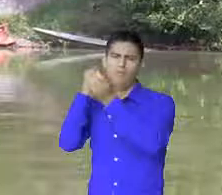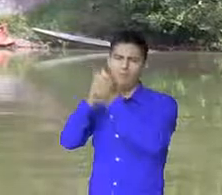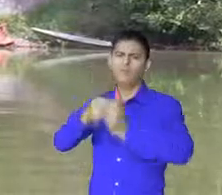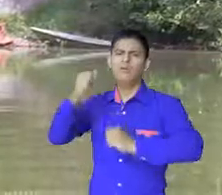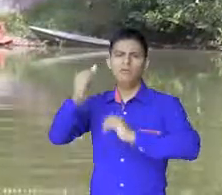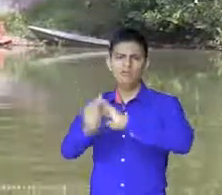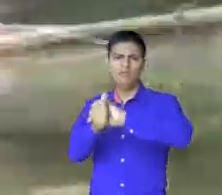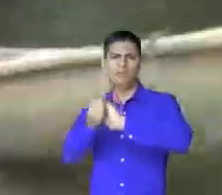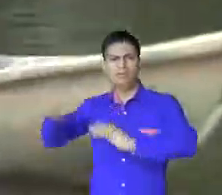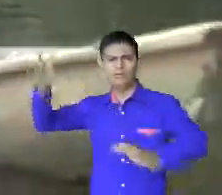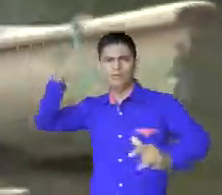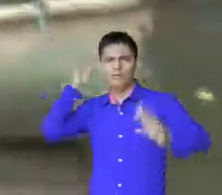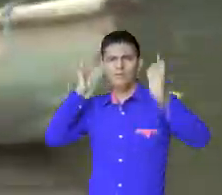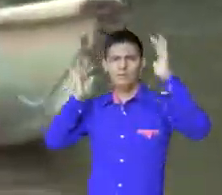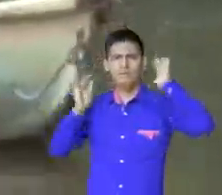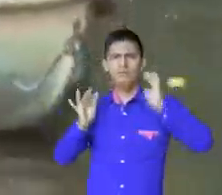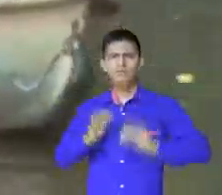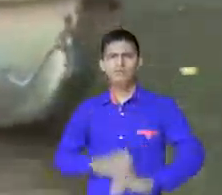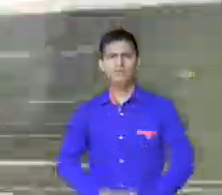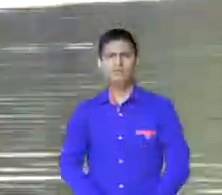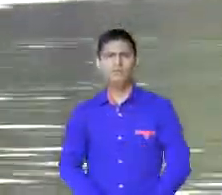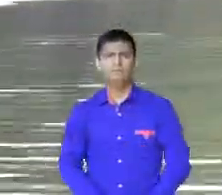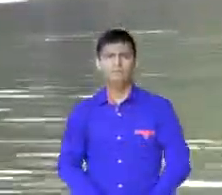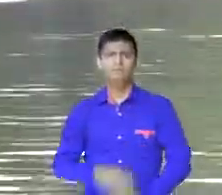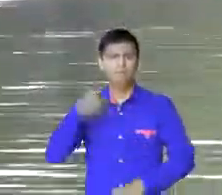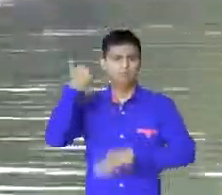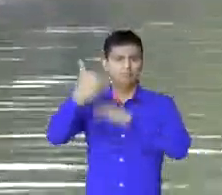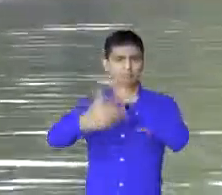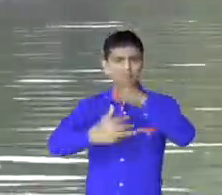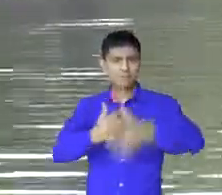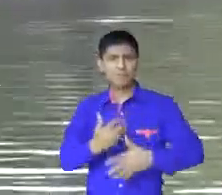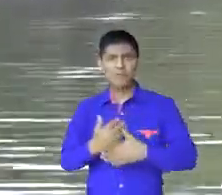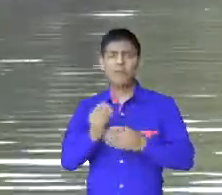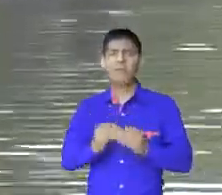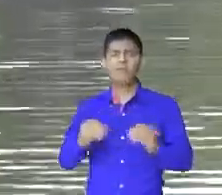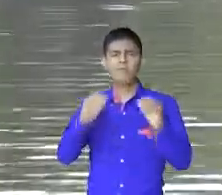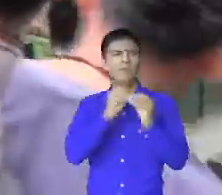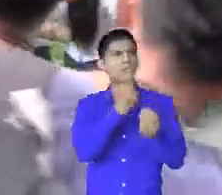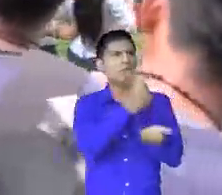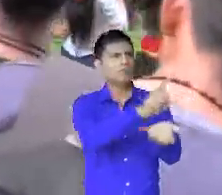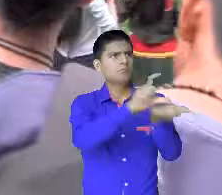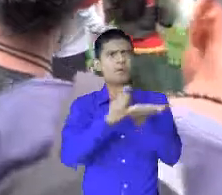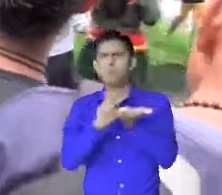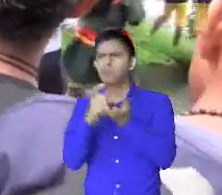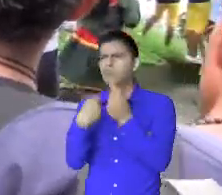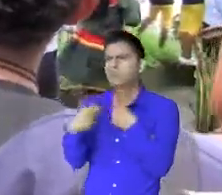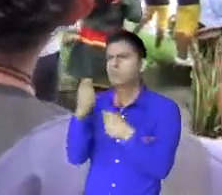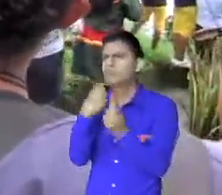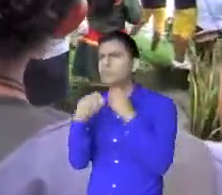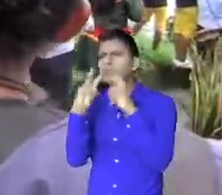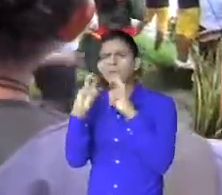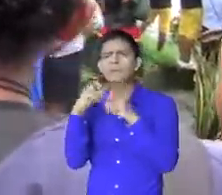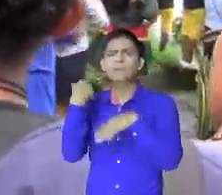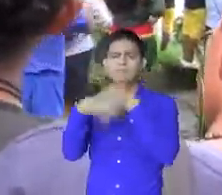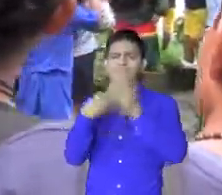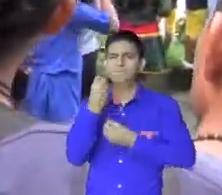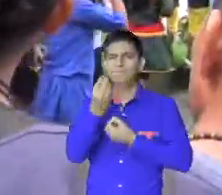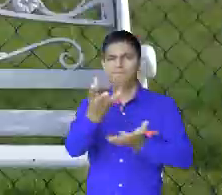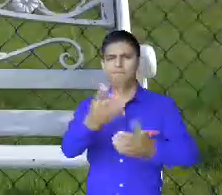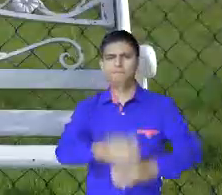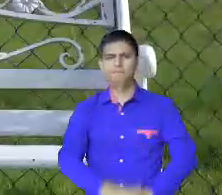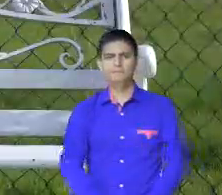conservación del Parque Ecológico y Recreativo Lago Agrio. En los próximos días se definirá cómo se utilizará estos recursos para el Parque